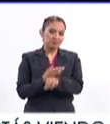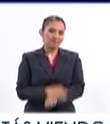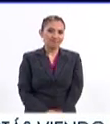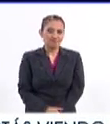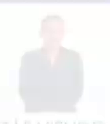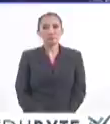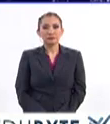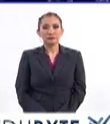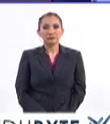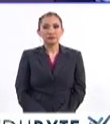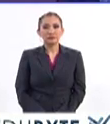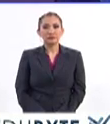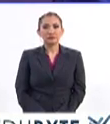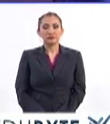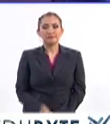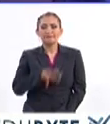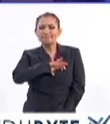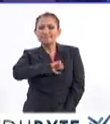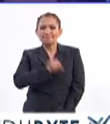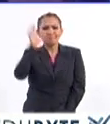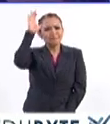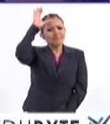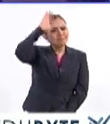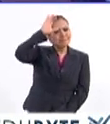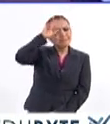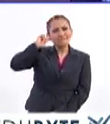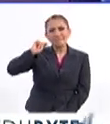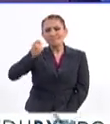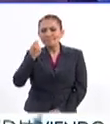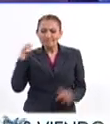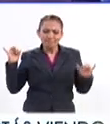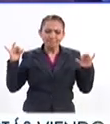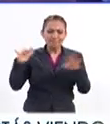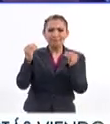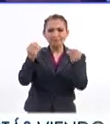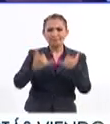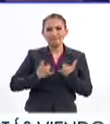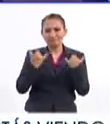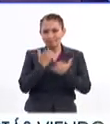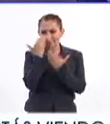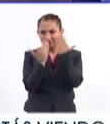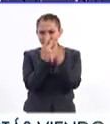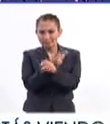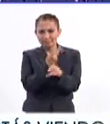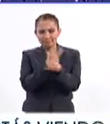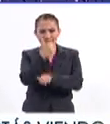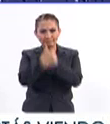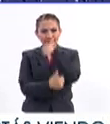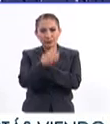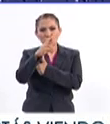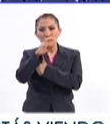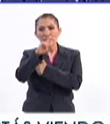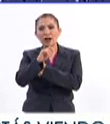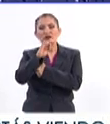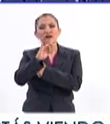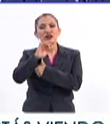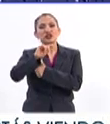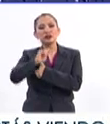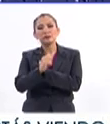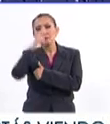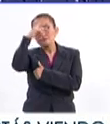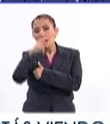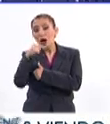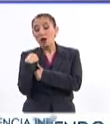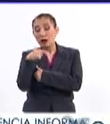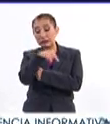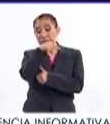país. La pasión por la ciencia y tecnología reunió a cientos de estudiantes de preparatoria en el concurso de robótica FIRST México,